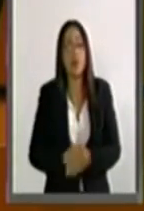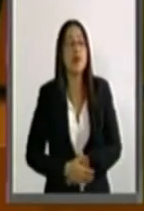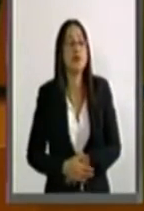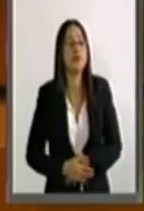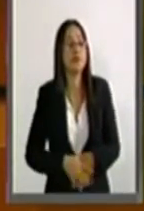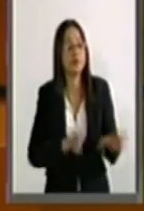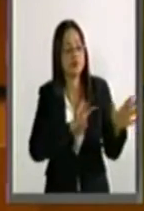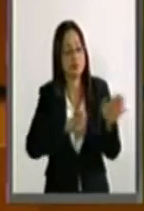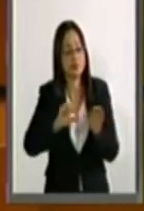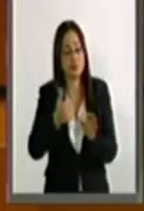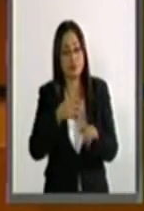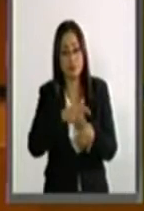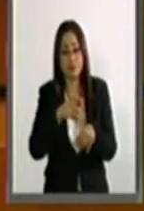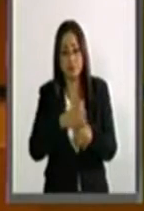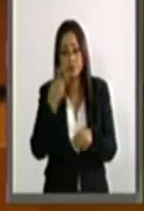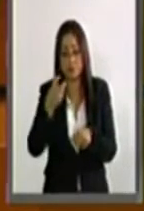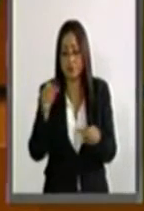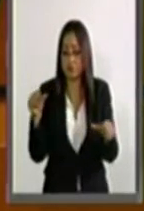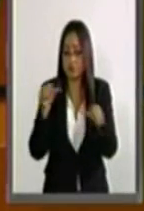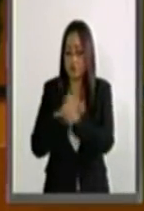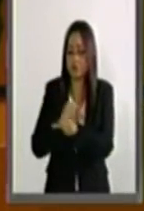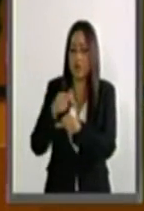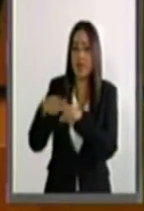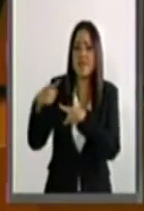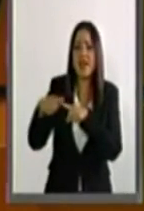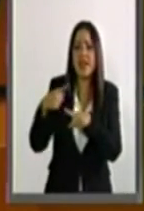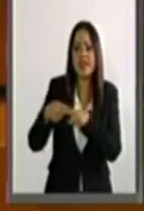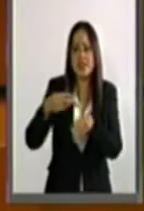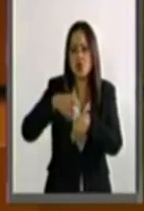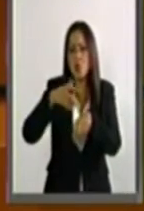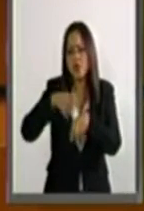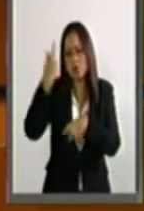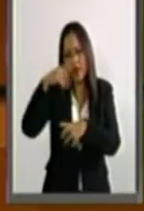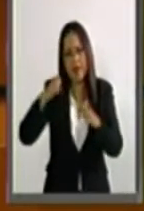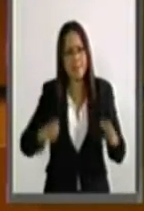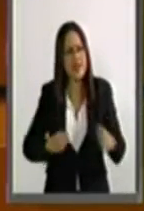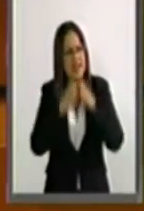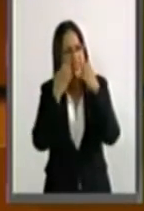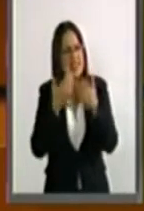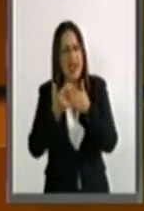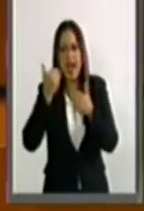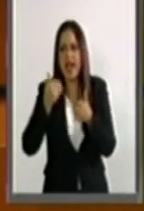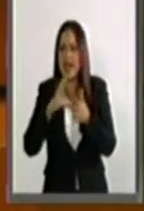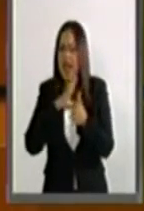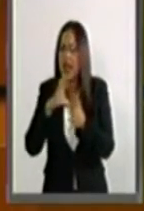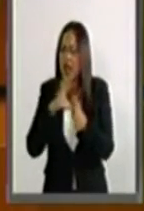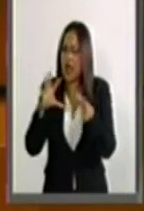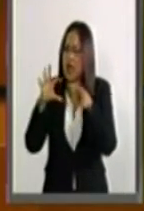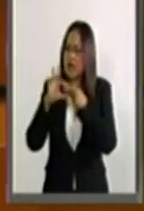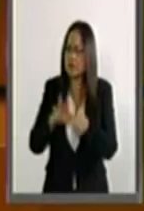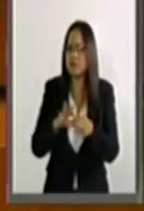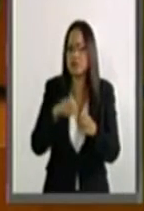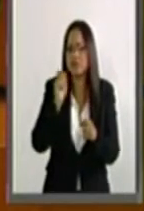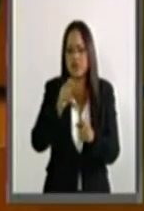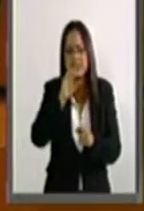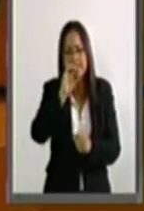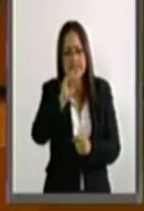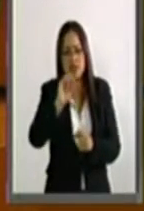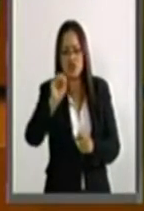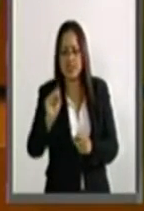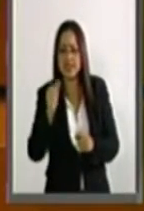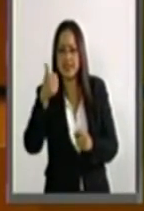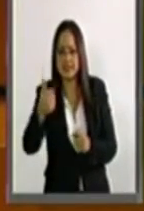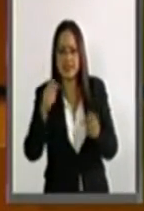911 entra en sustitución de los diversos números de emergencias que venían operando, como el